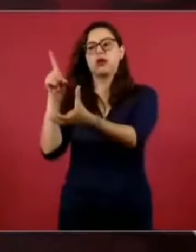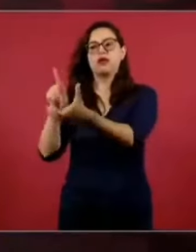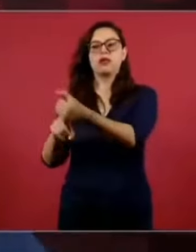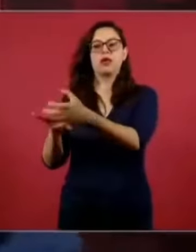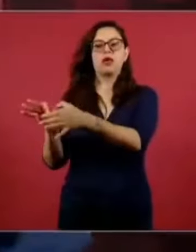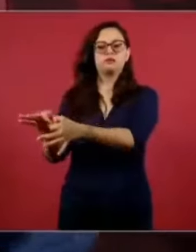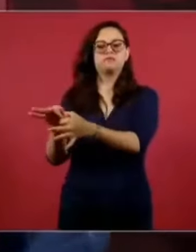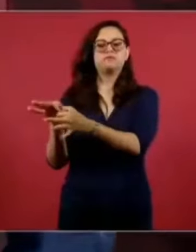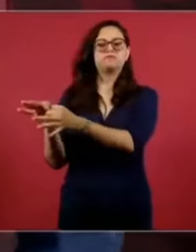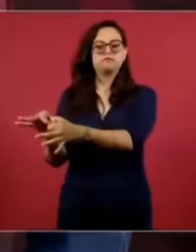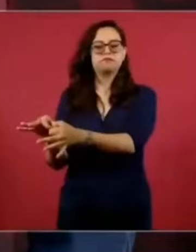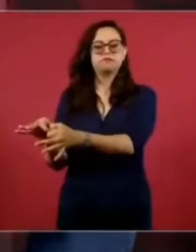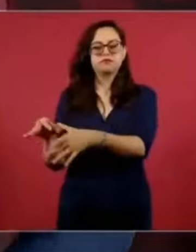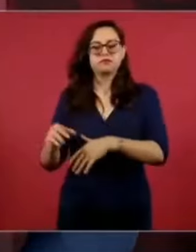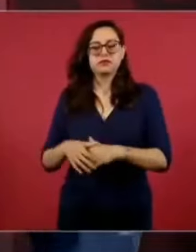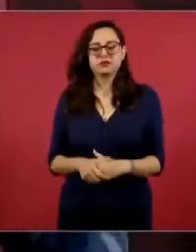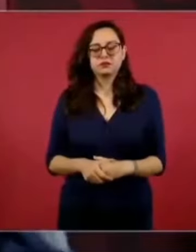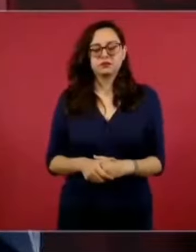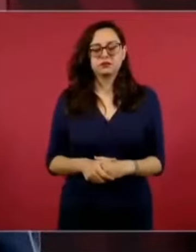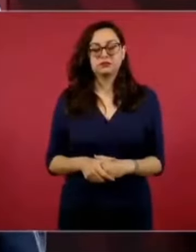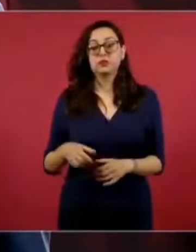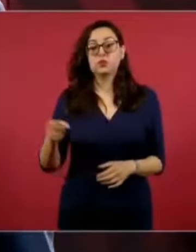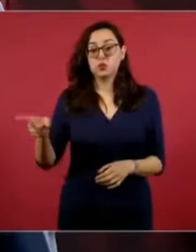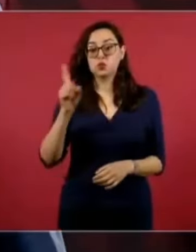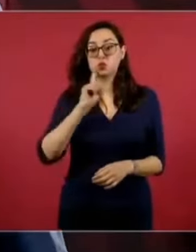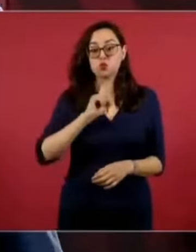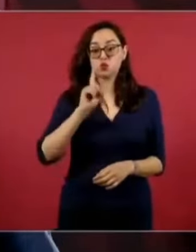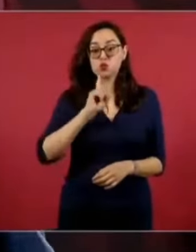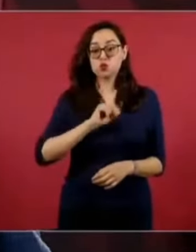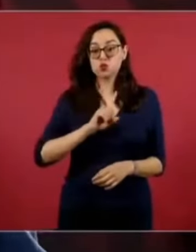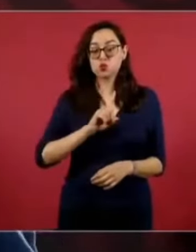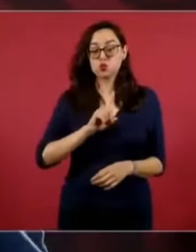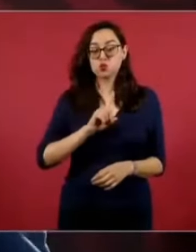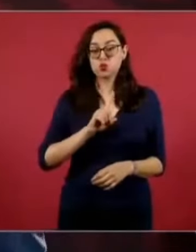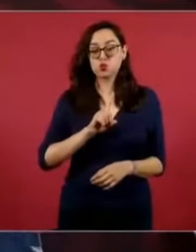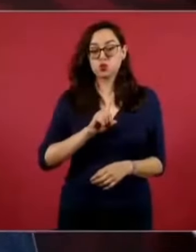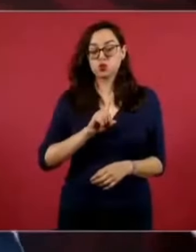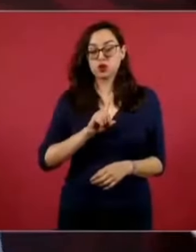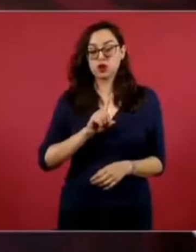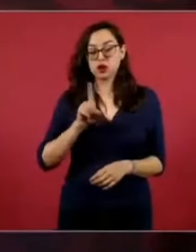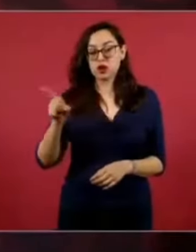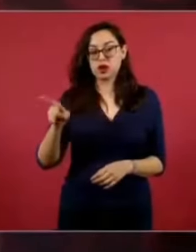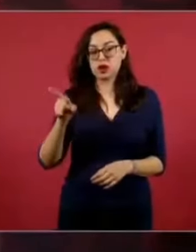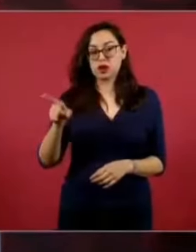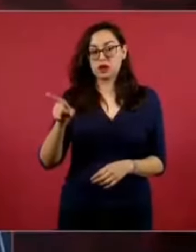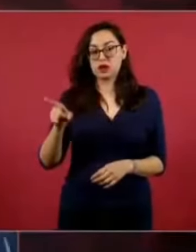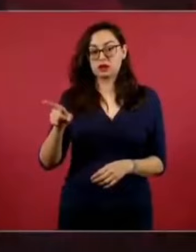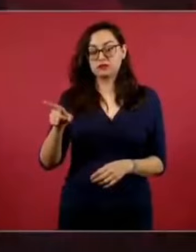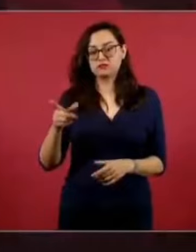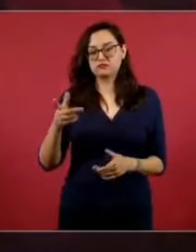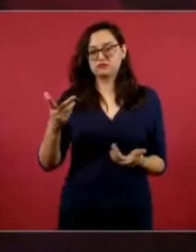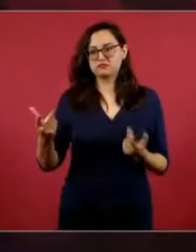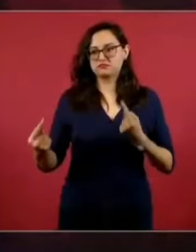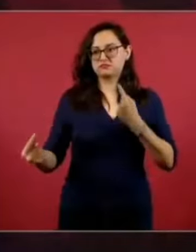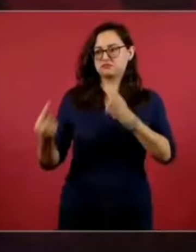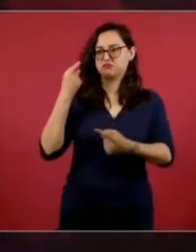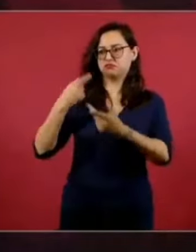esas consejera se atrevió a este cambiar un texto